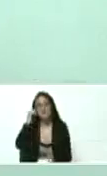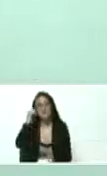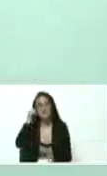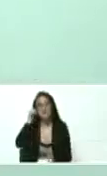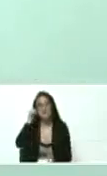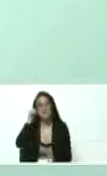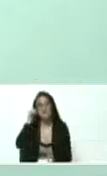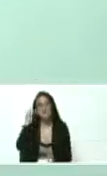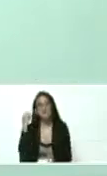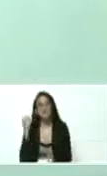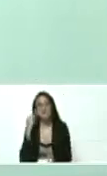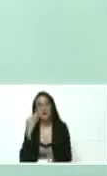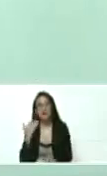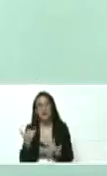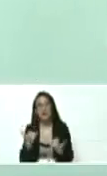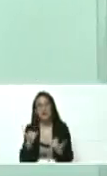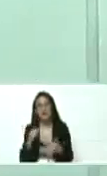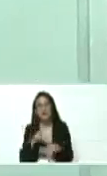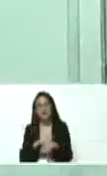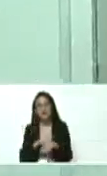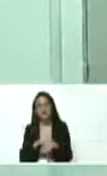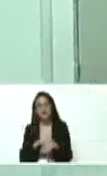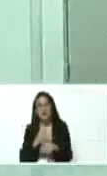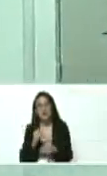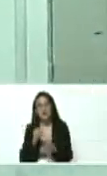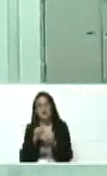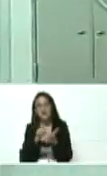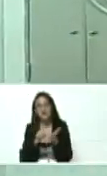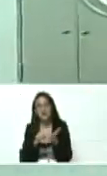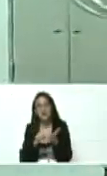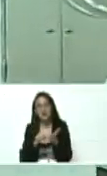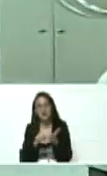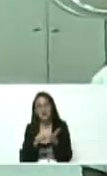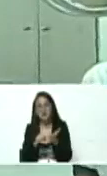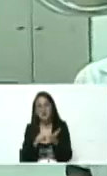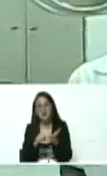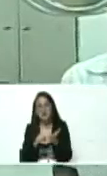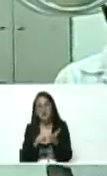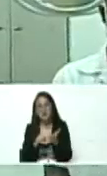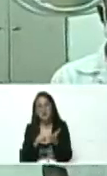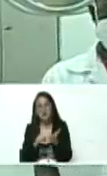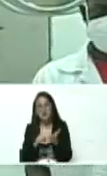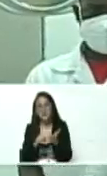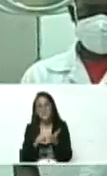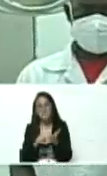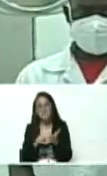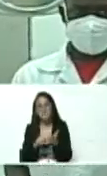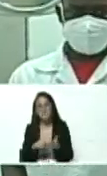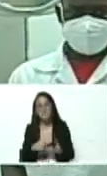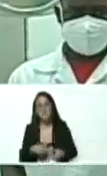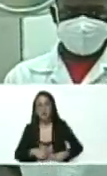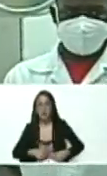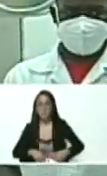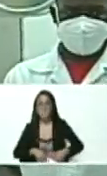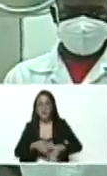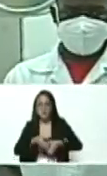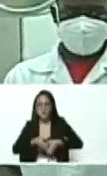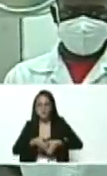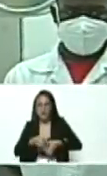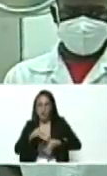Bueno, aquí en el quirófano nosotros efectuamos cirugía ambulatoria, como hernia umbilical,